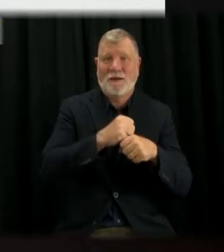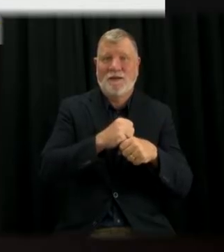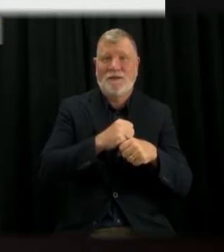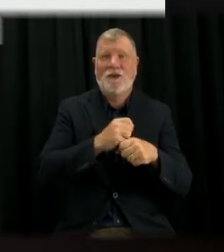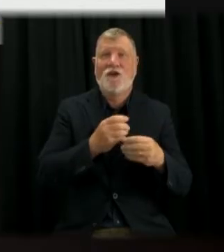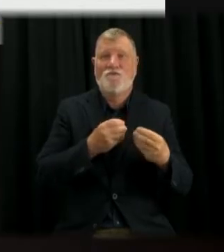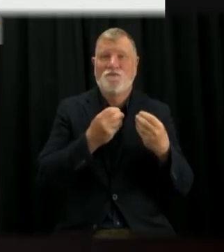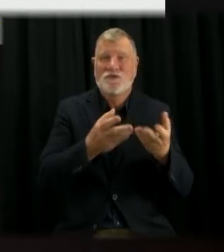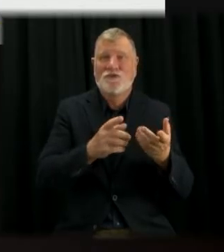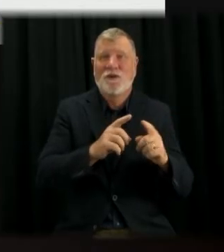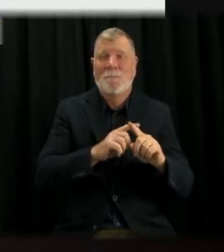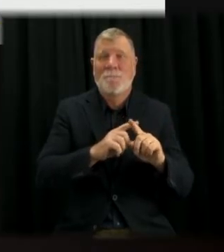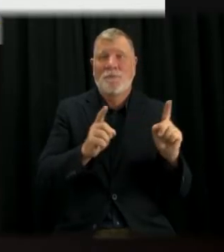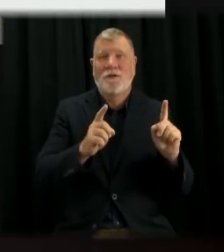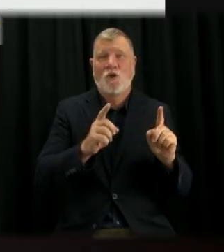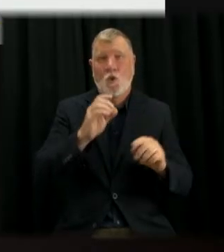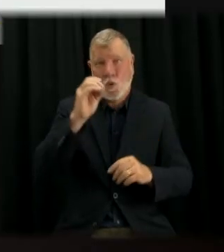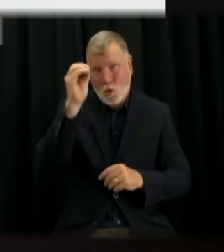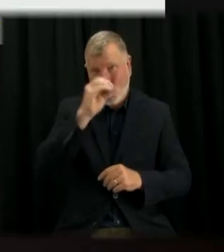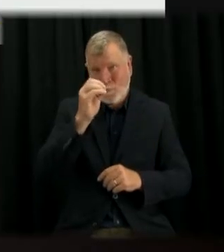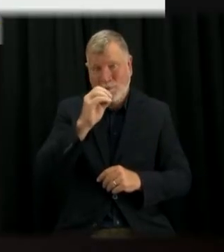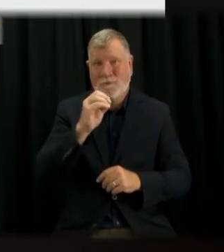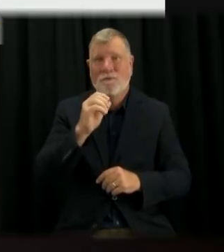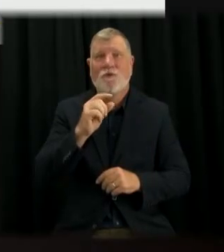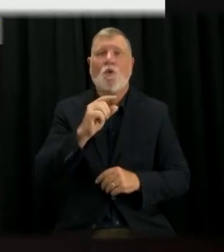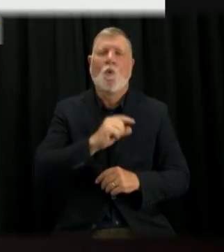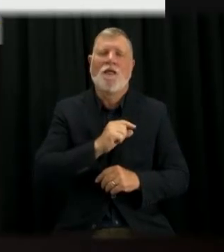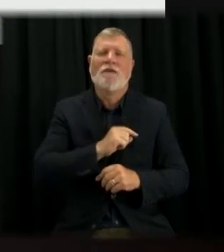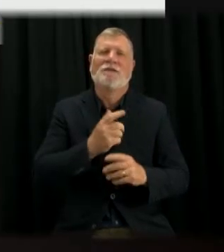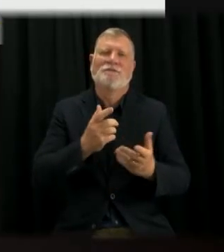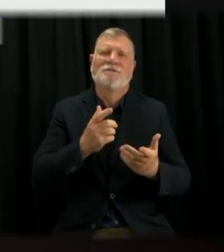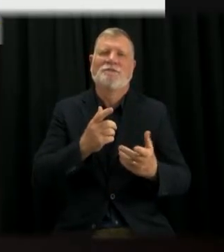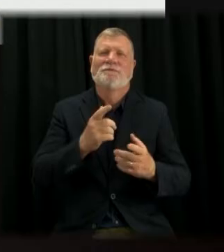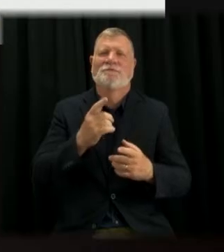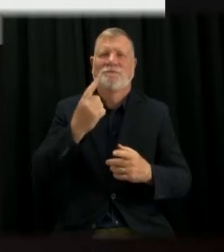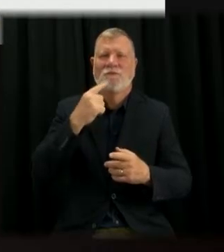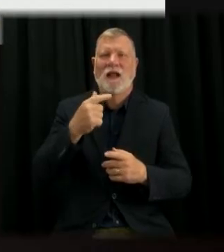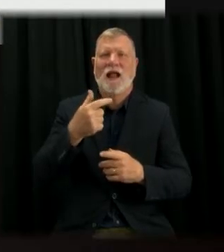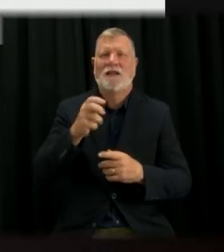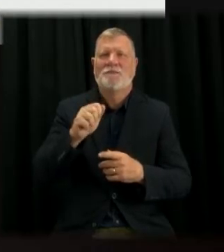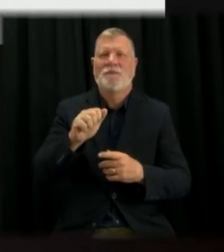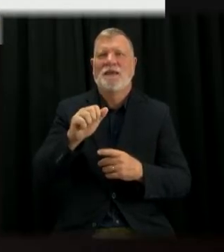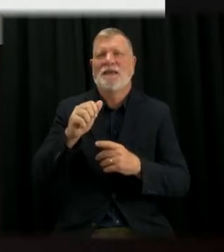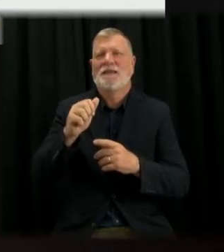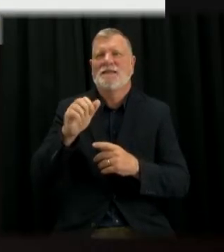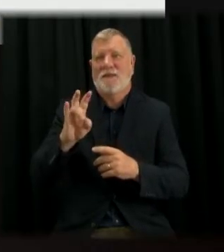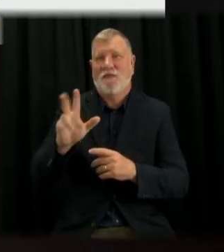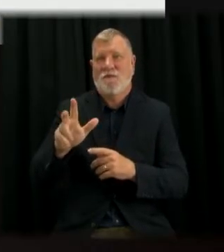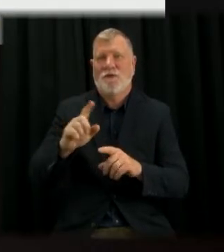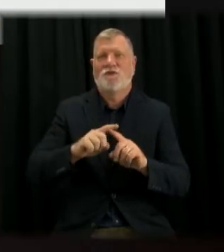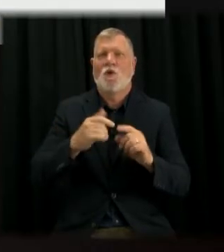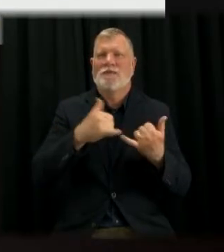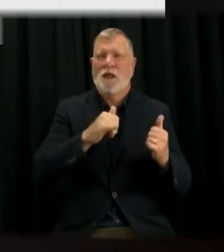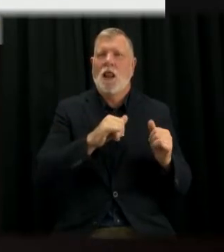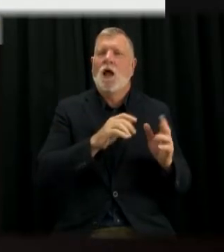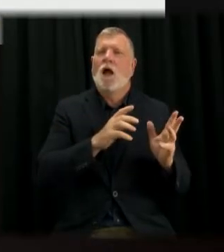auditorías que tenían problemas con la opinión correspondiente que fue calificada dado al GASPI